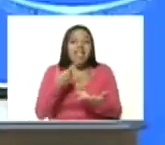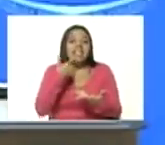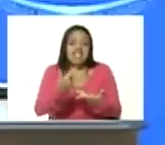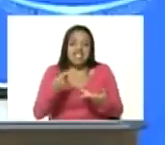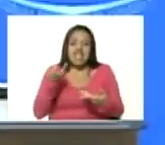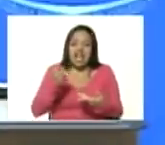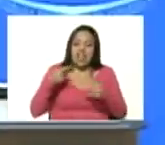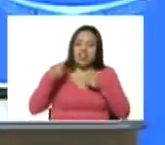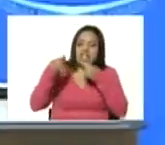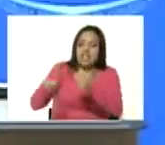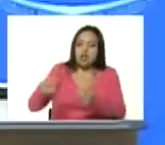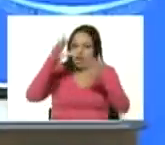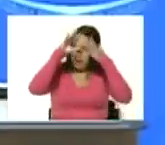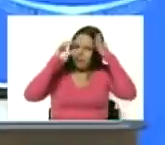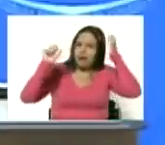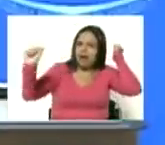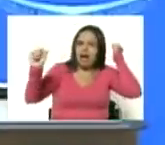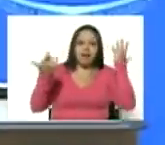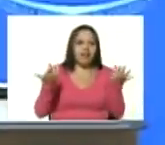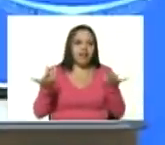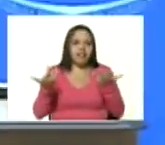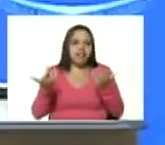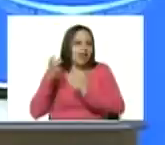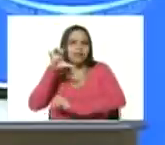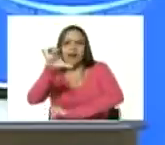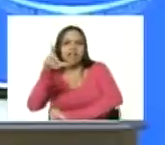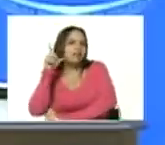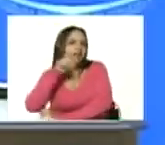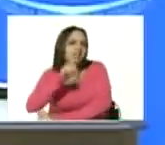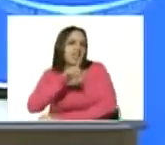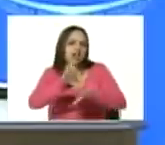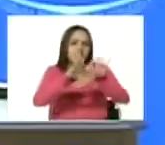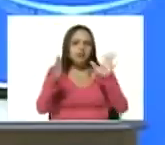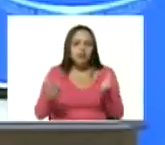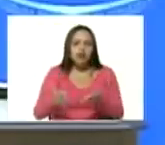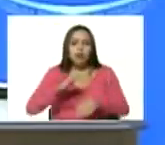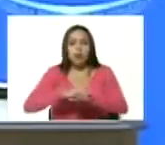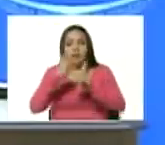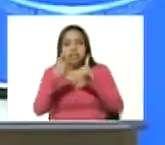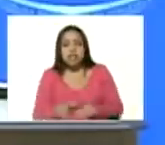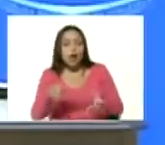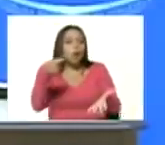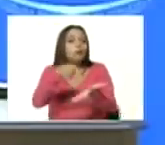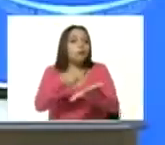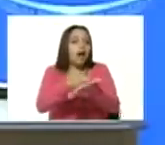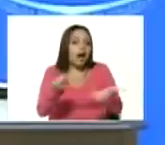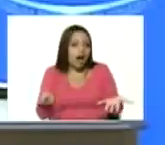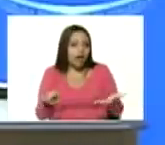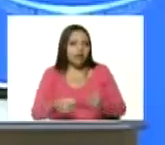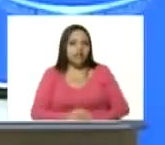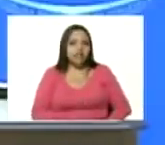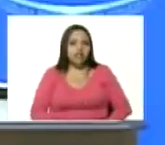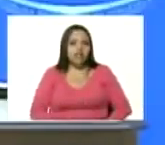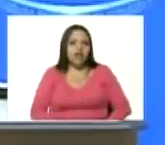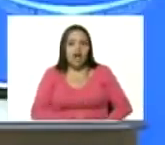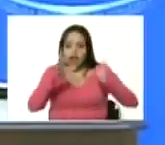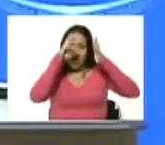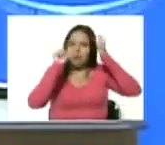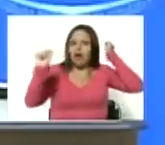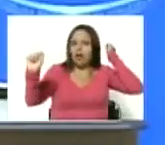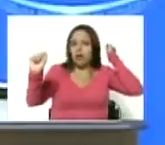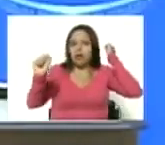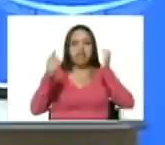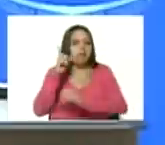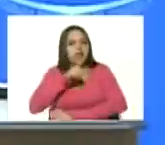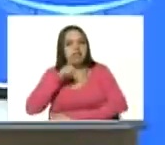embajadas de Narnia en el mundo, porque decidieron pagarle solamente a lo que ellos llaman embajadores de Narnia.